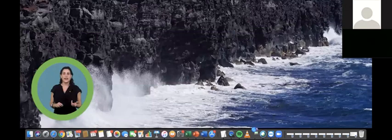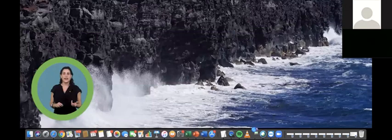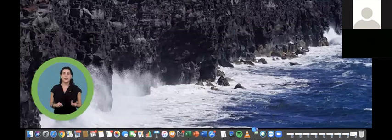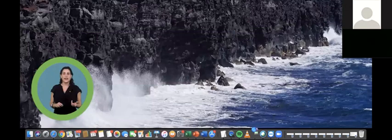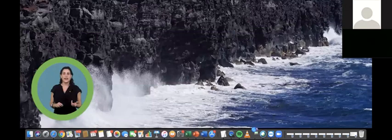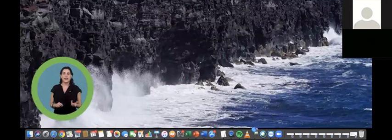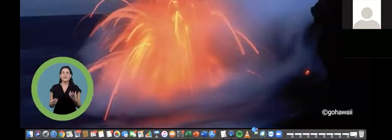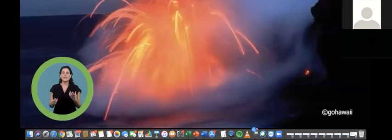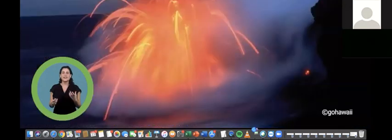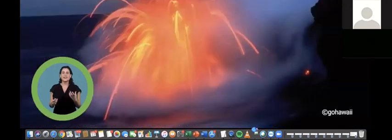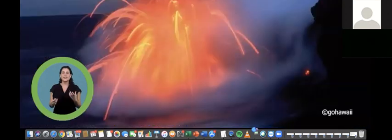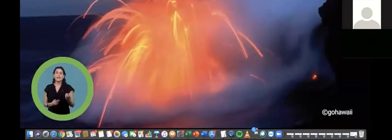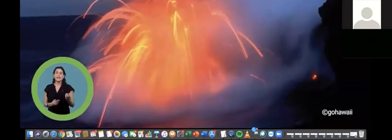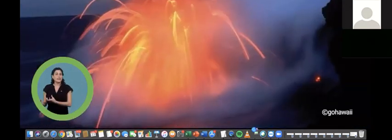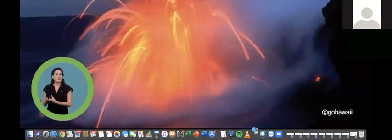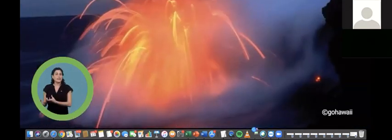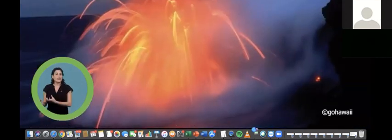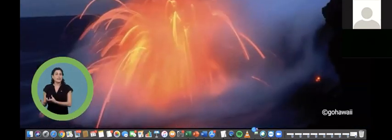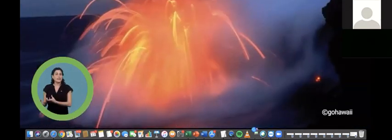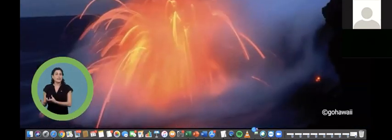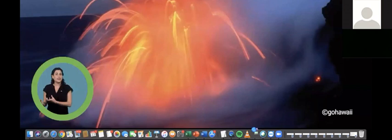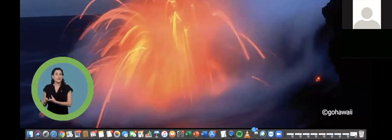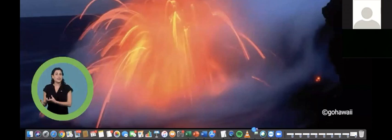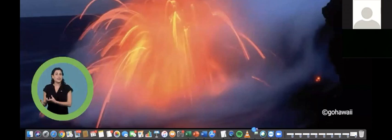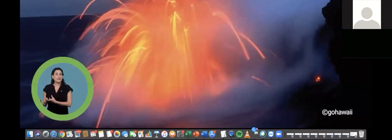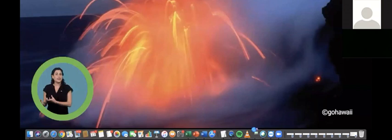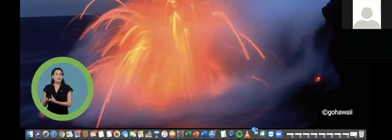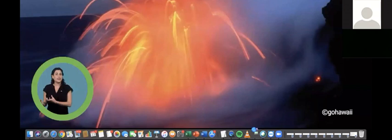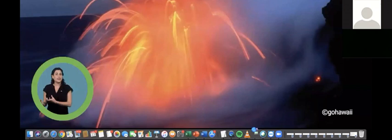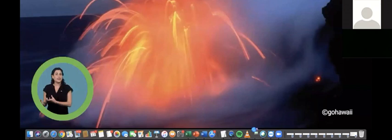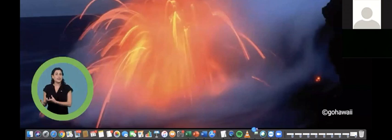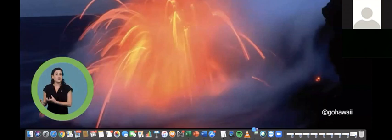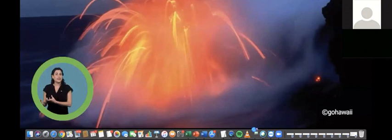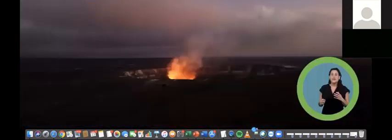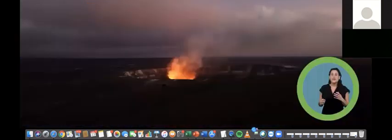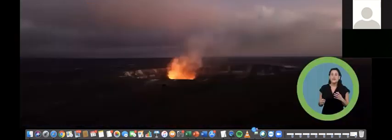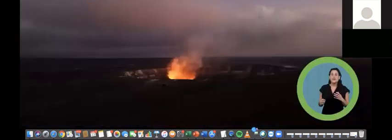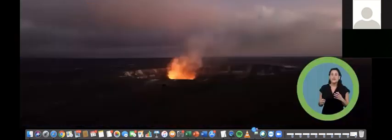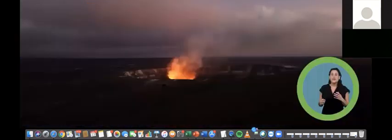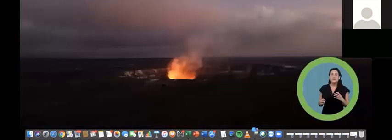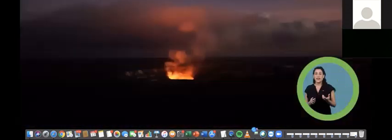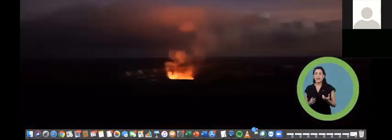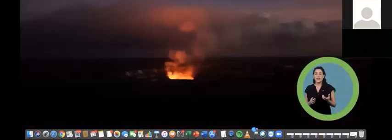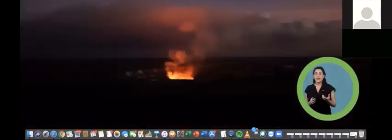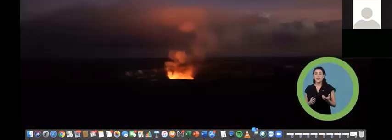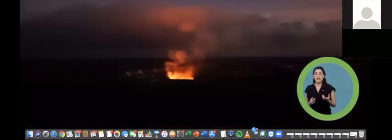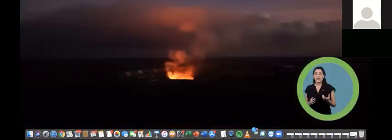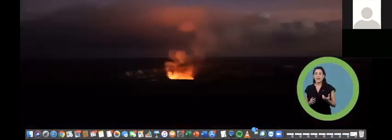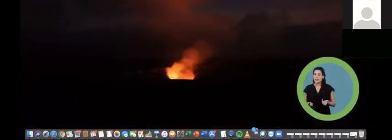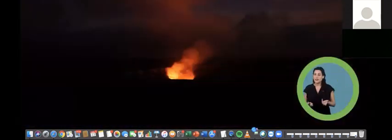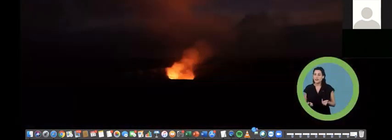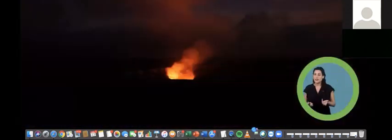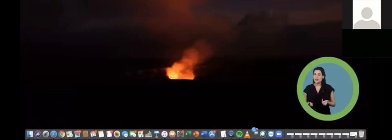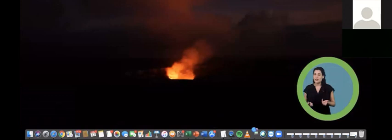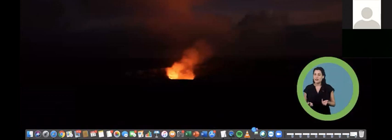del mar y la actividad de los volcanes. Ten en cuenta que dependiendo de la actividad volcánica, este parque puede estar cerrado o